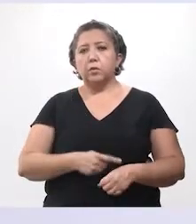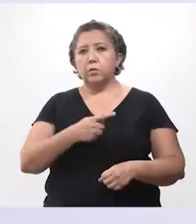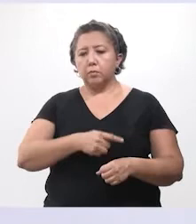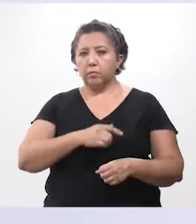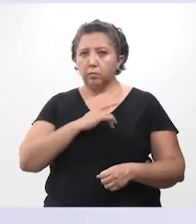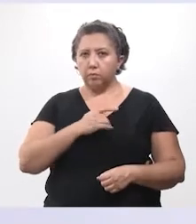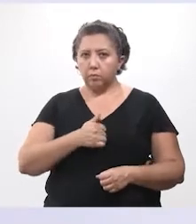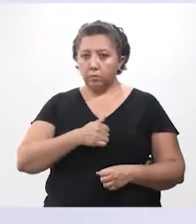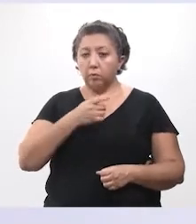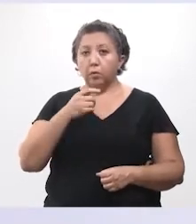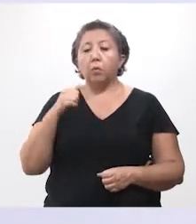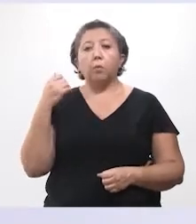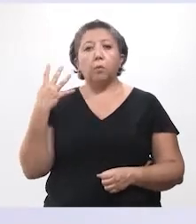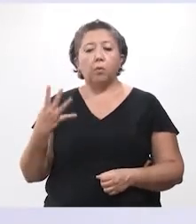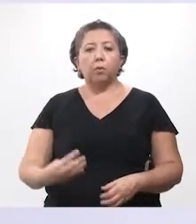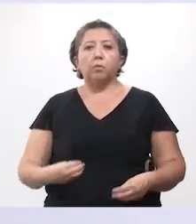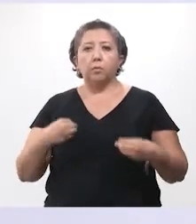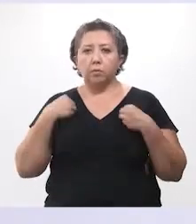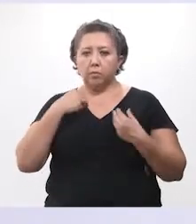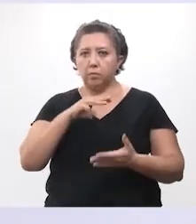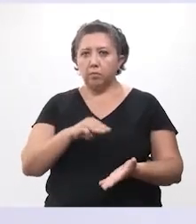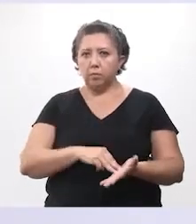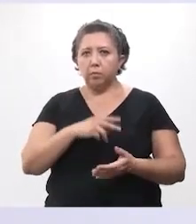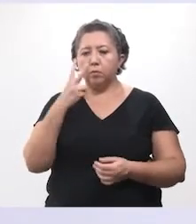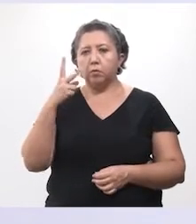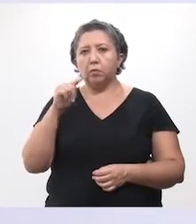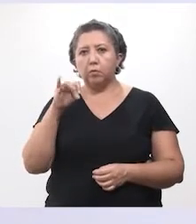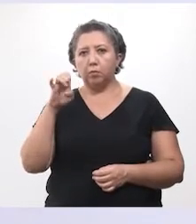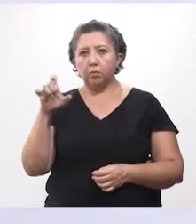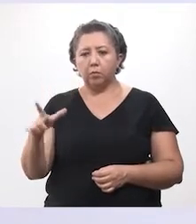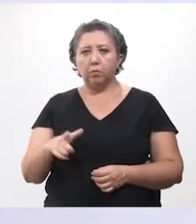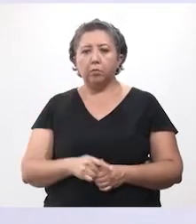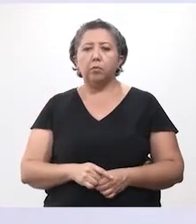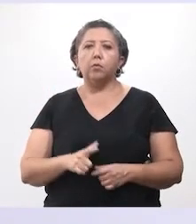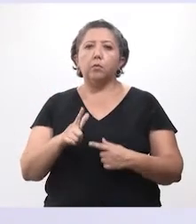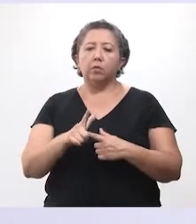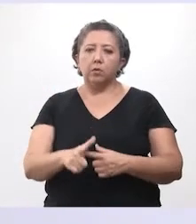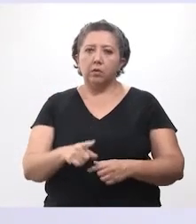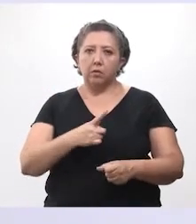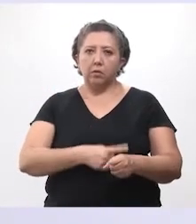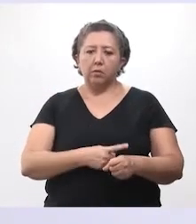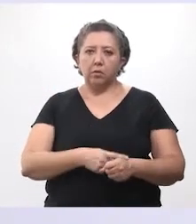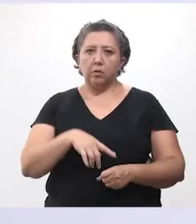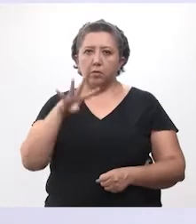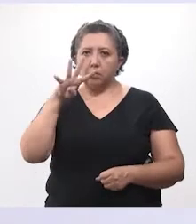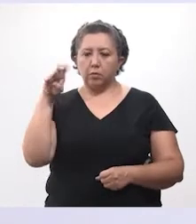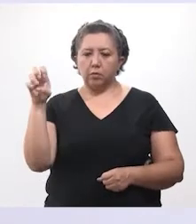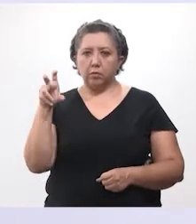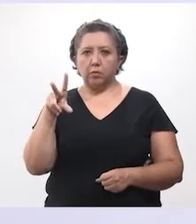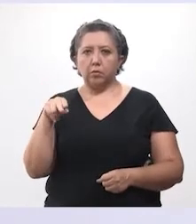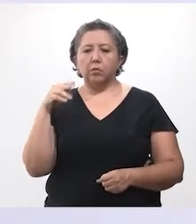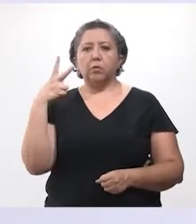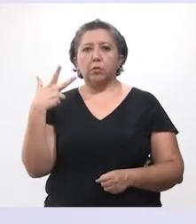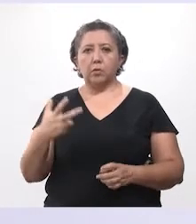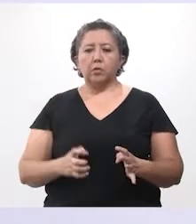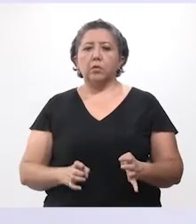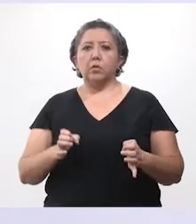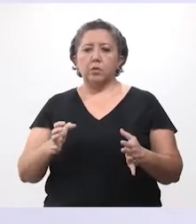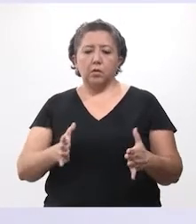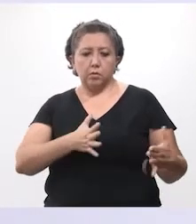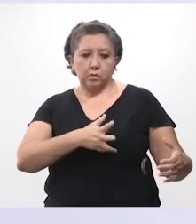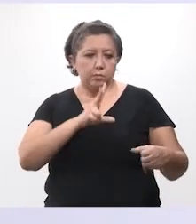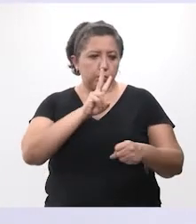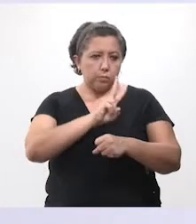hipertensión. 4 residían en Mérida y 2 en Ticul. De los casos activos, 488 están